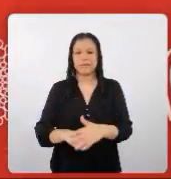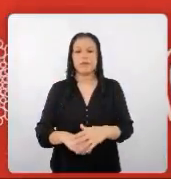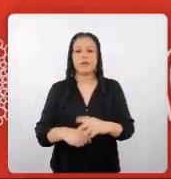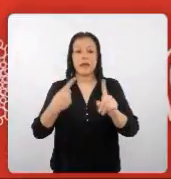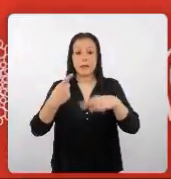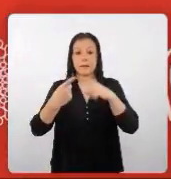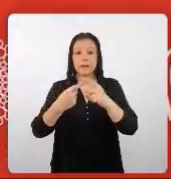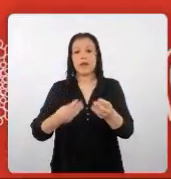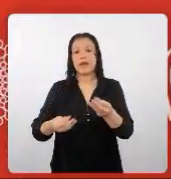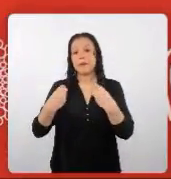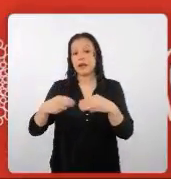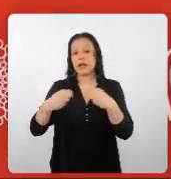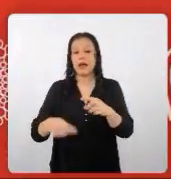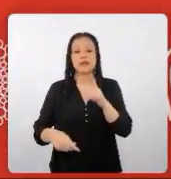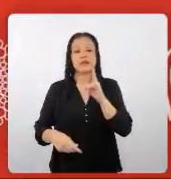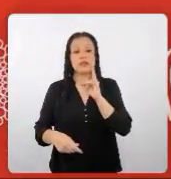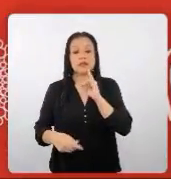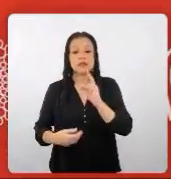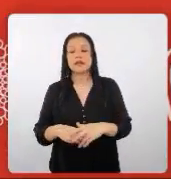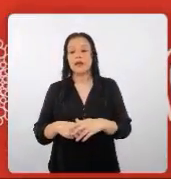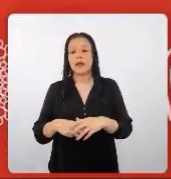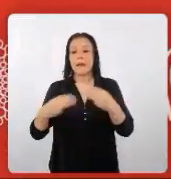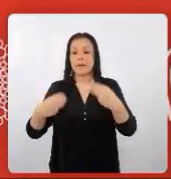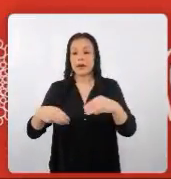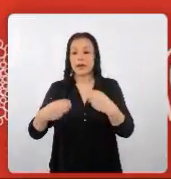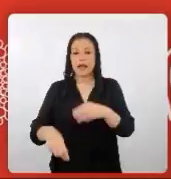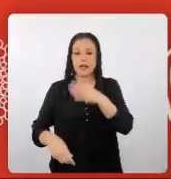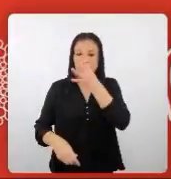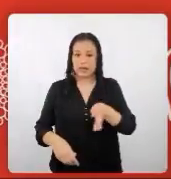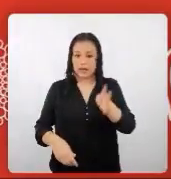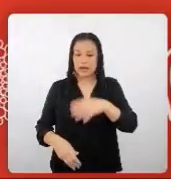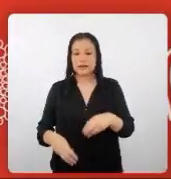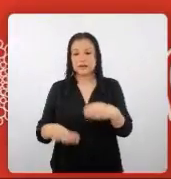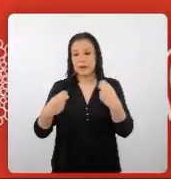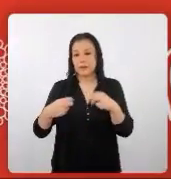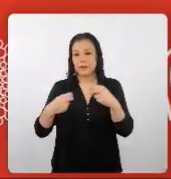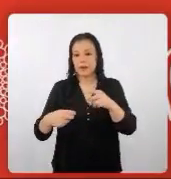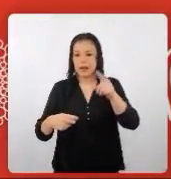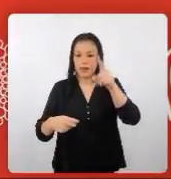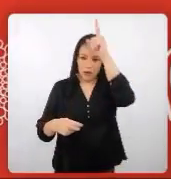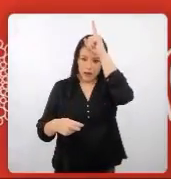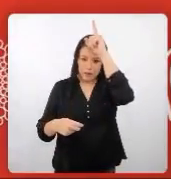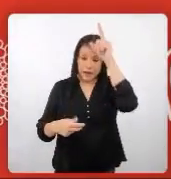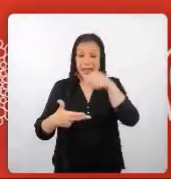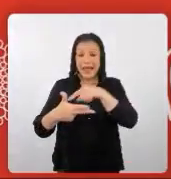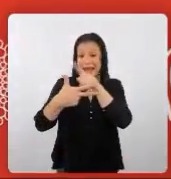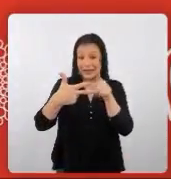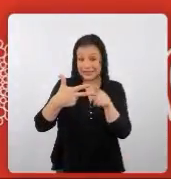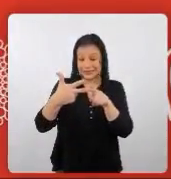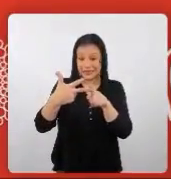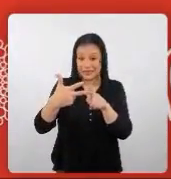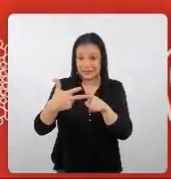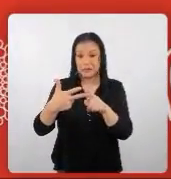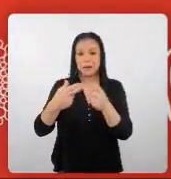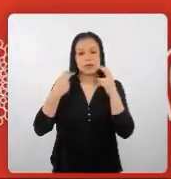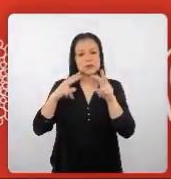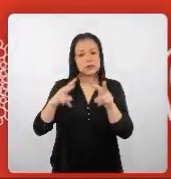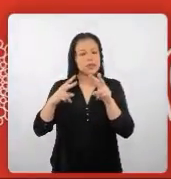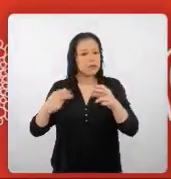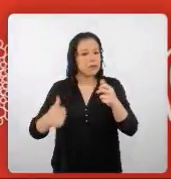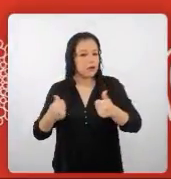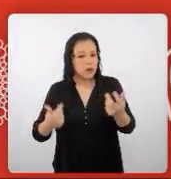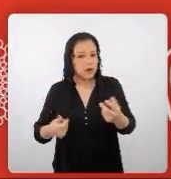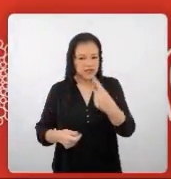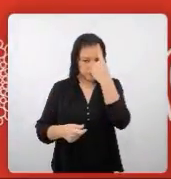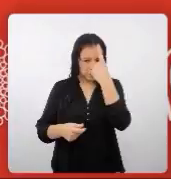del mercado estadounidense, el bloque del mercado inglés y el bloque del mercado alemán. En las tres bloques vamos a ver el